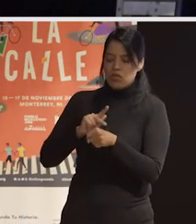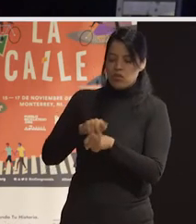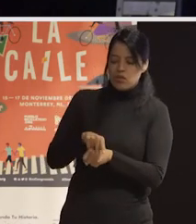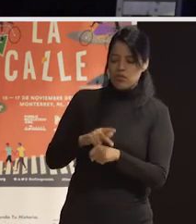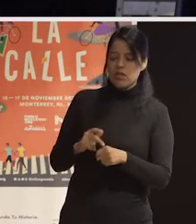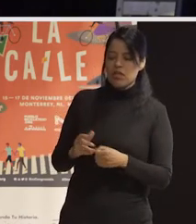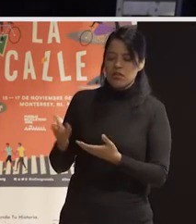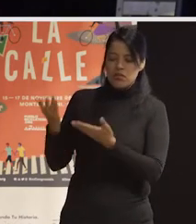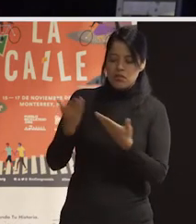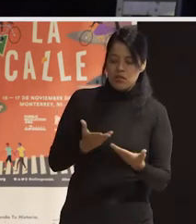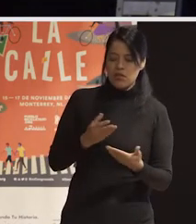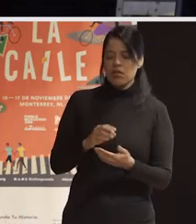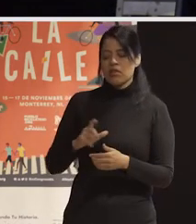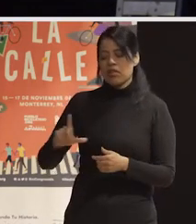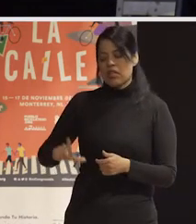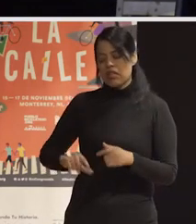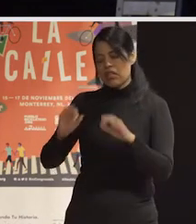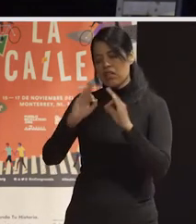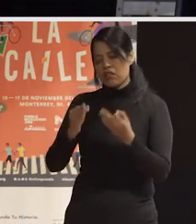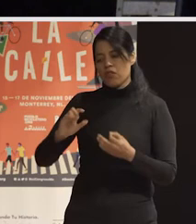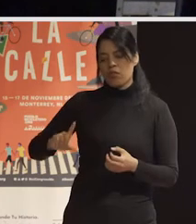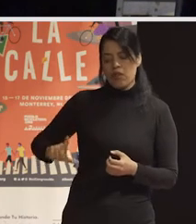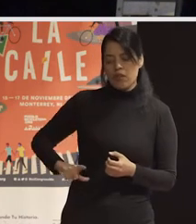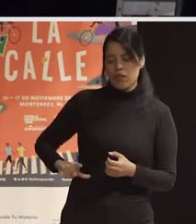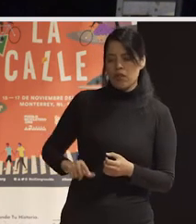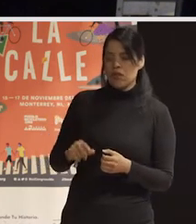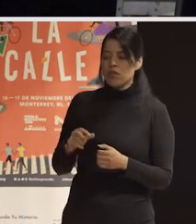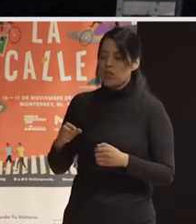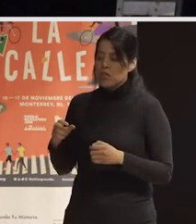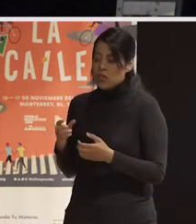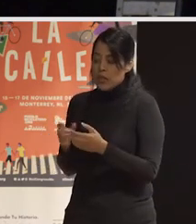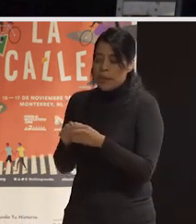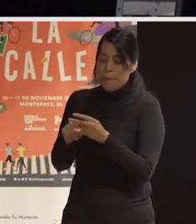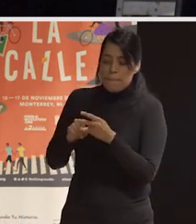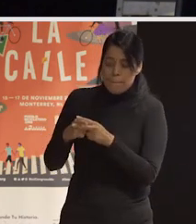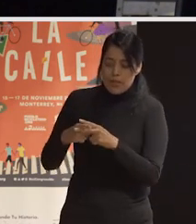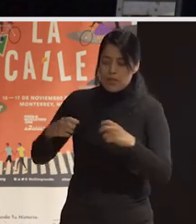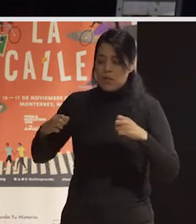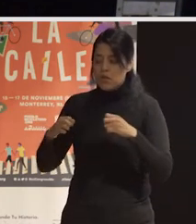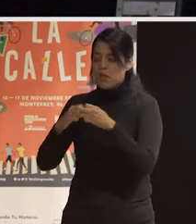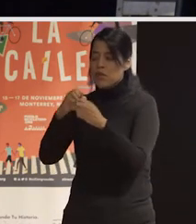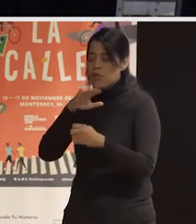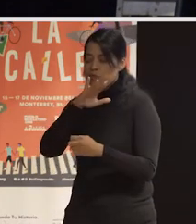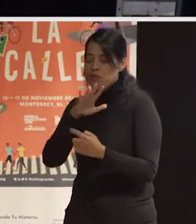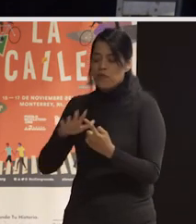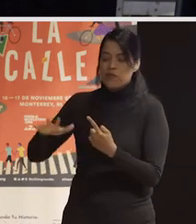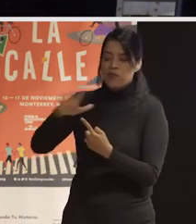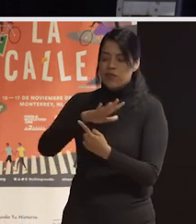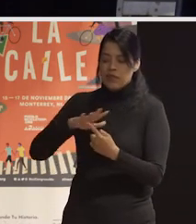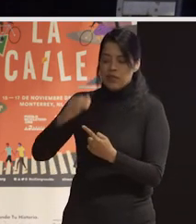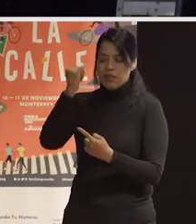el imperialismo surgen como respuesta a la emergencia ambiental esos saberes ancestrales así como la bici